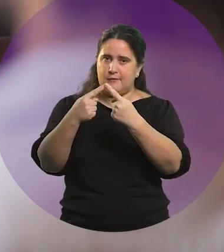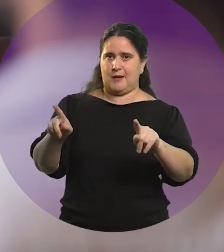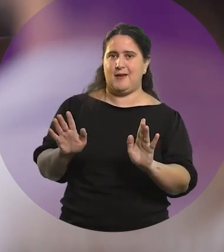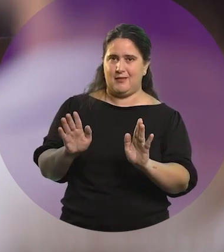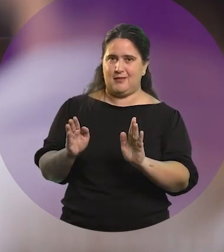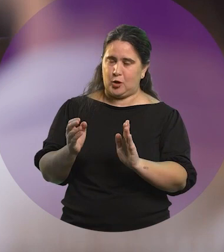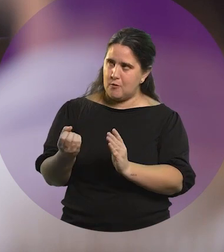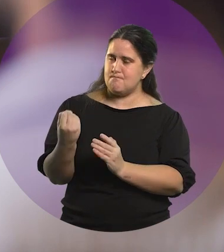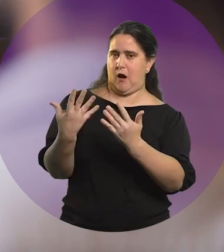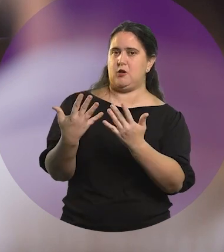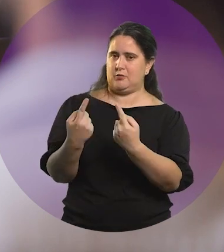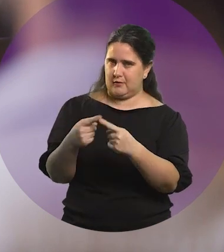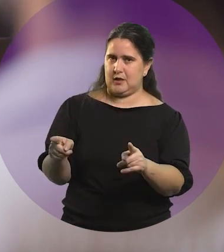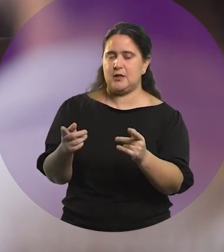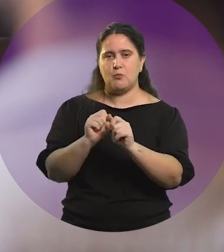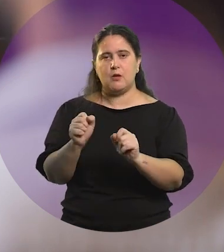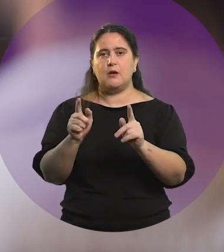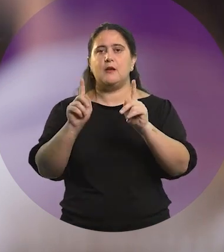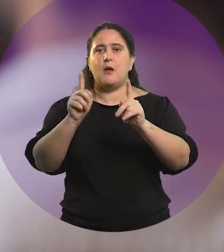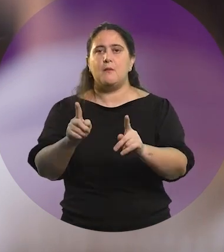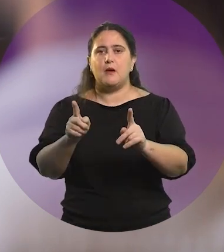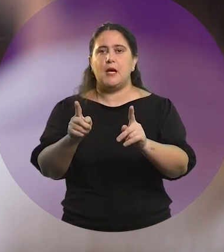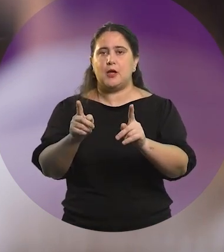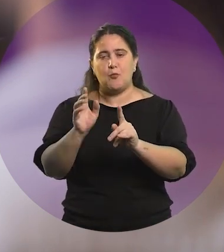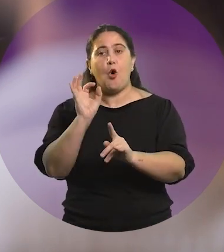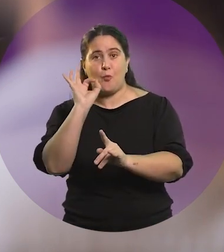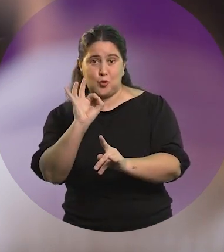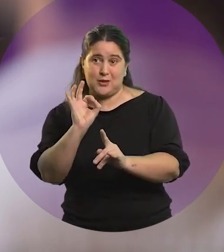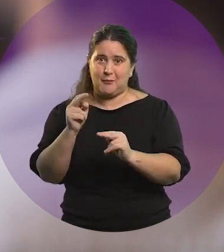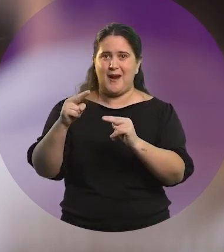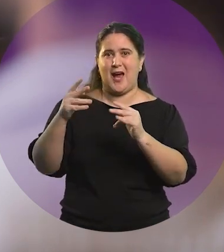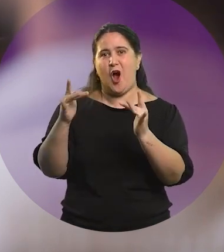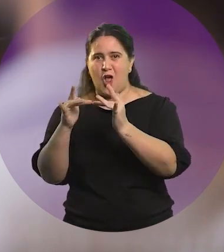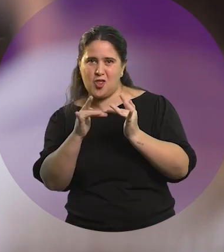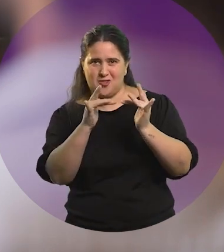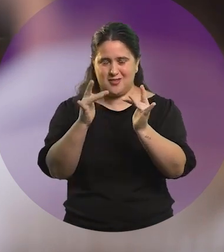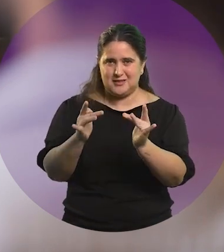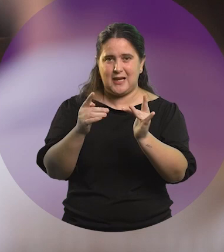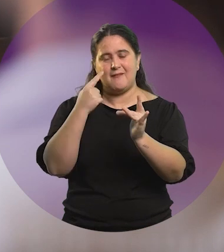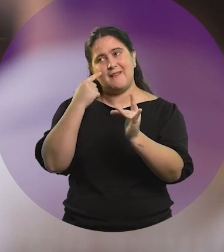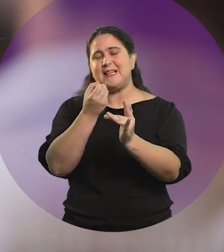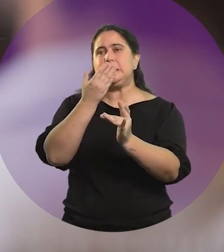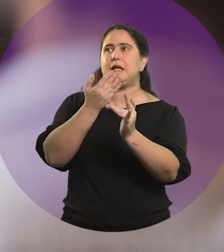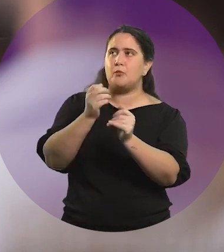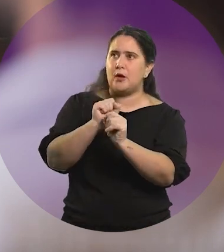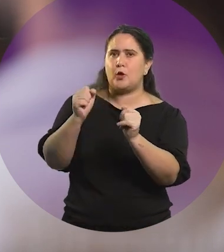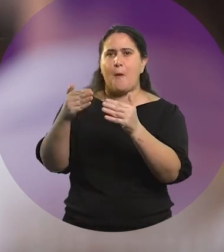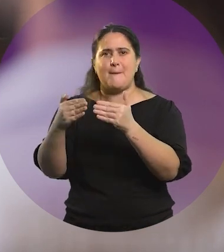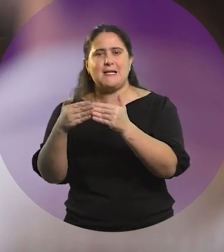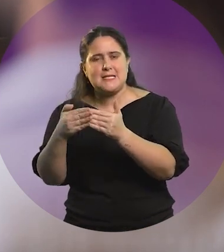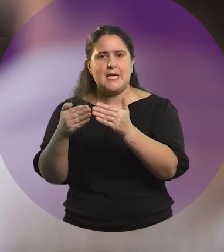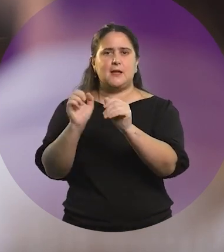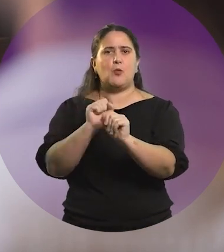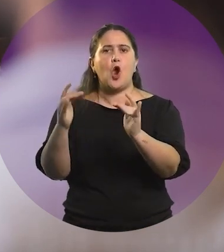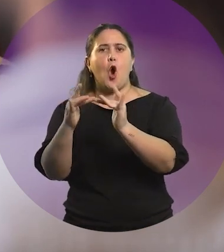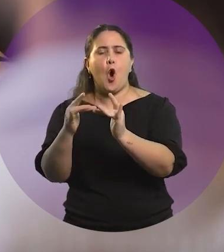en estas cosas y cómo podemos verlo como una posibilidad también de conectar, y decir, bueno, cómo acercarnos